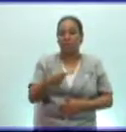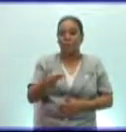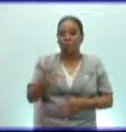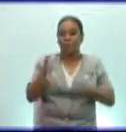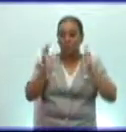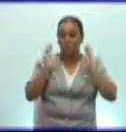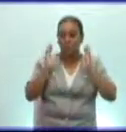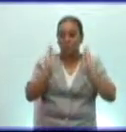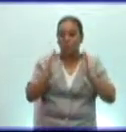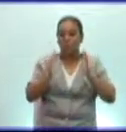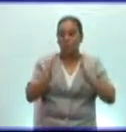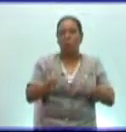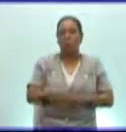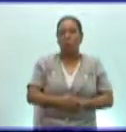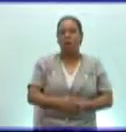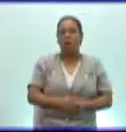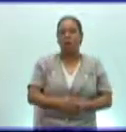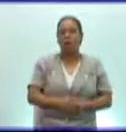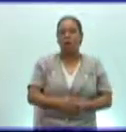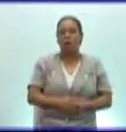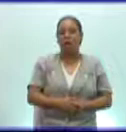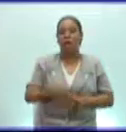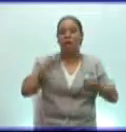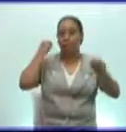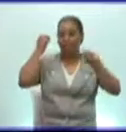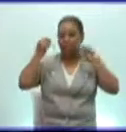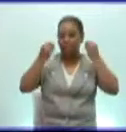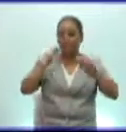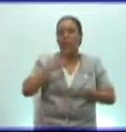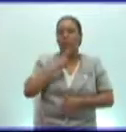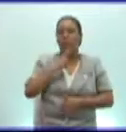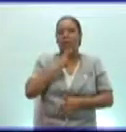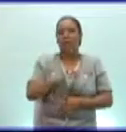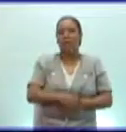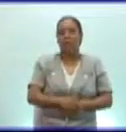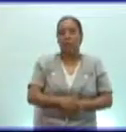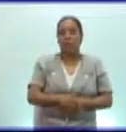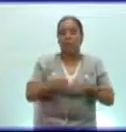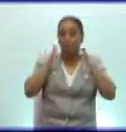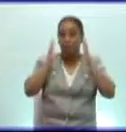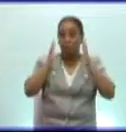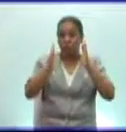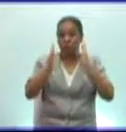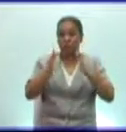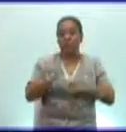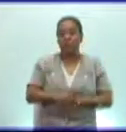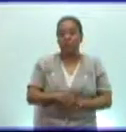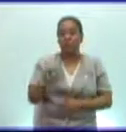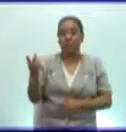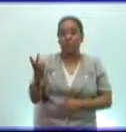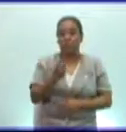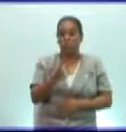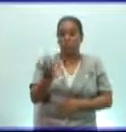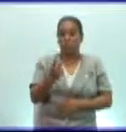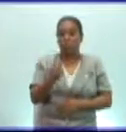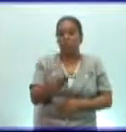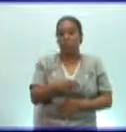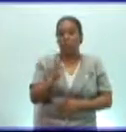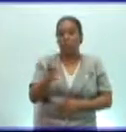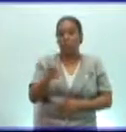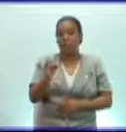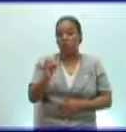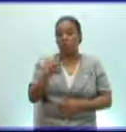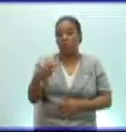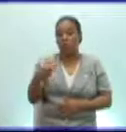de ion hidroxilo. Pues bien, pensemos en el agua. Entonces la concentración de ion hidroxilo en el agua es 10 a la